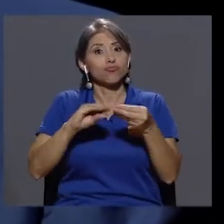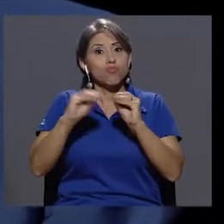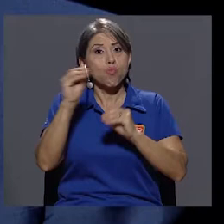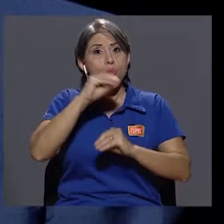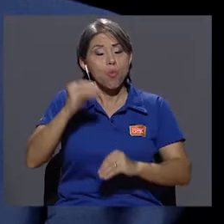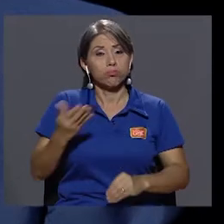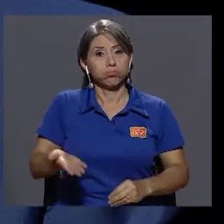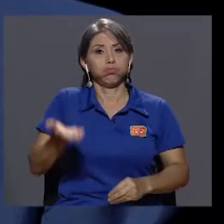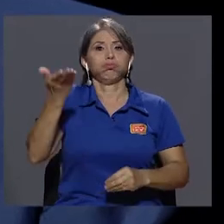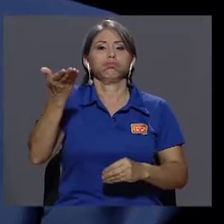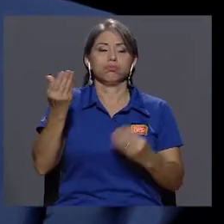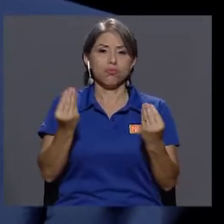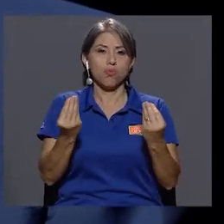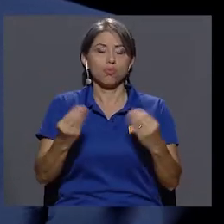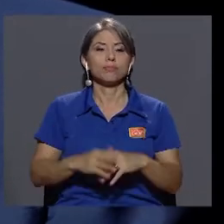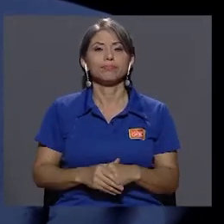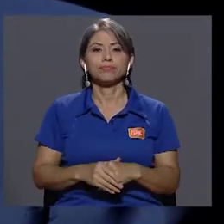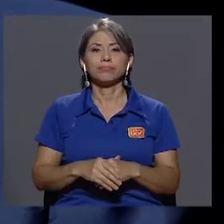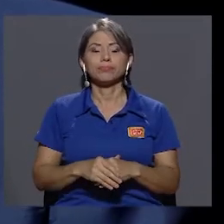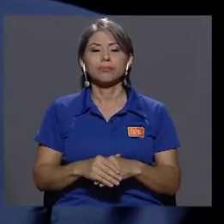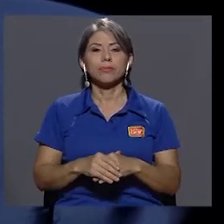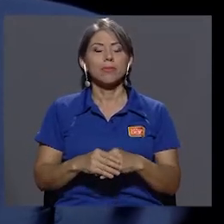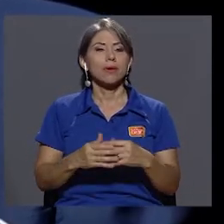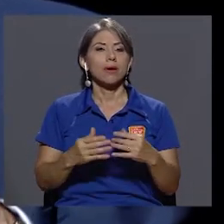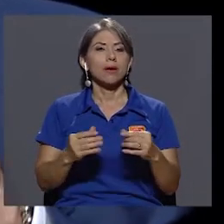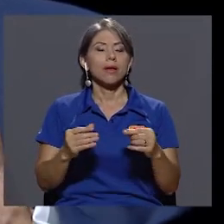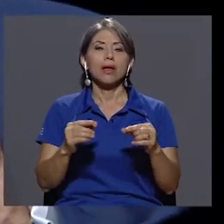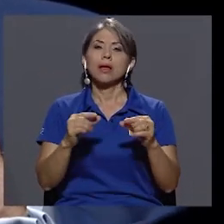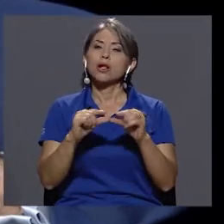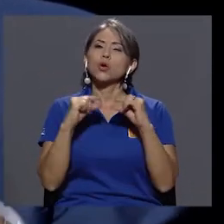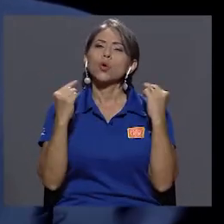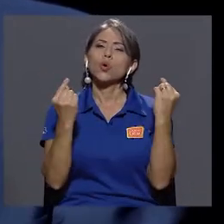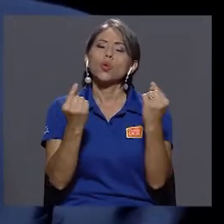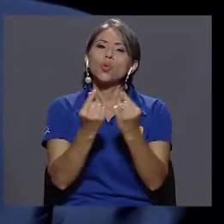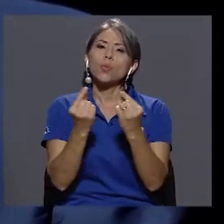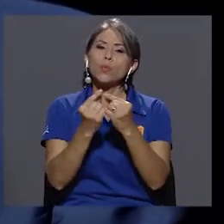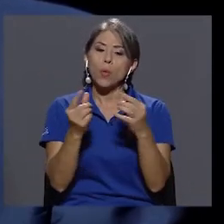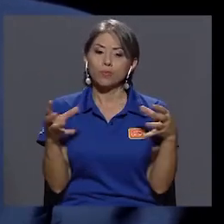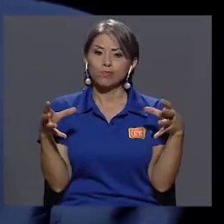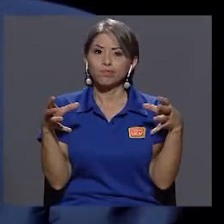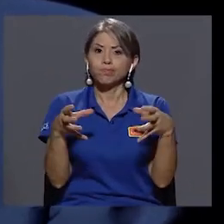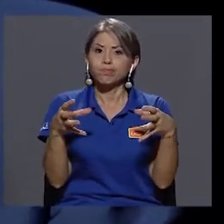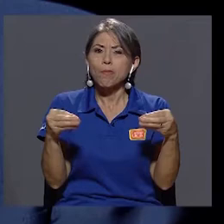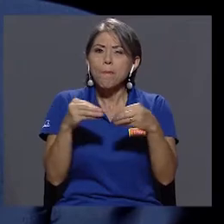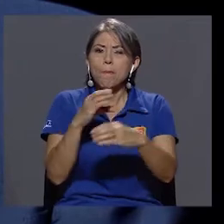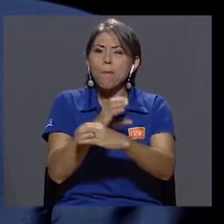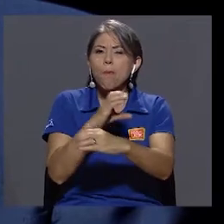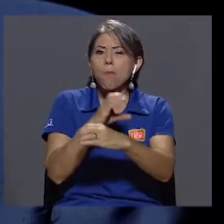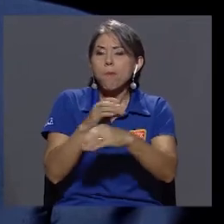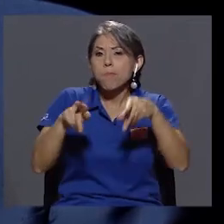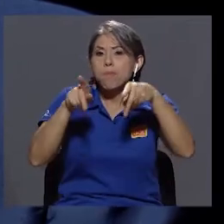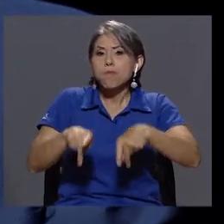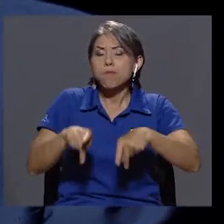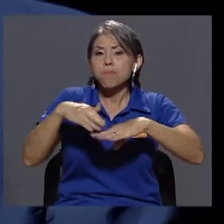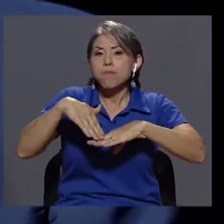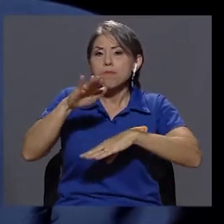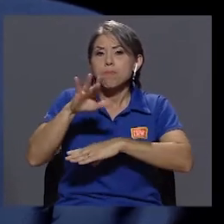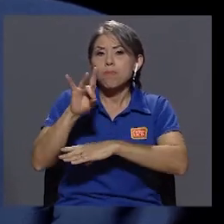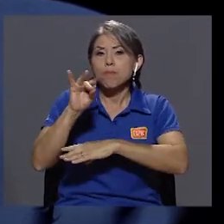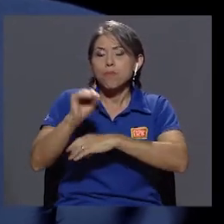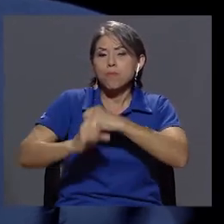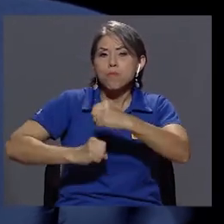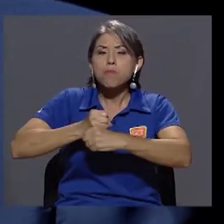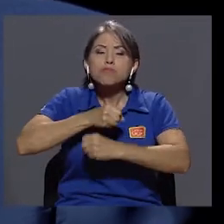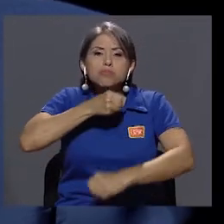entonces el grupo más digamos de mayor cuidado en ese grupo de 80 años y más